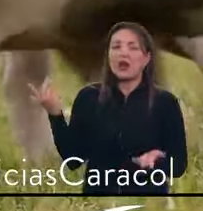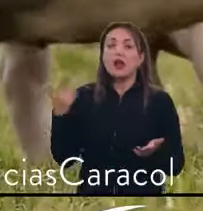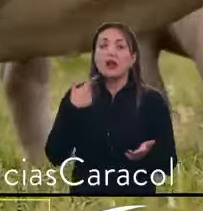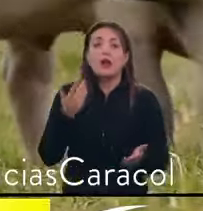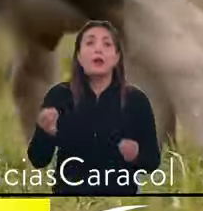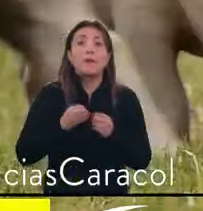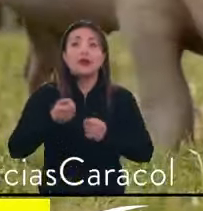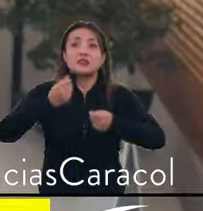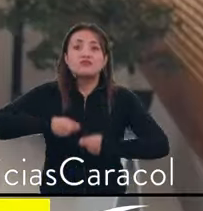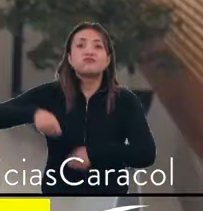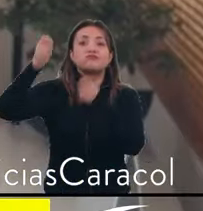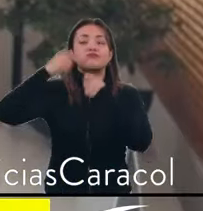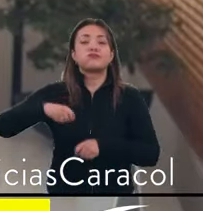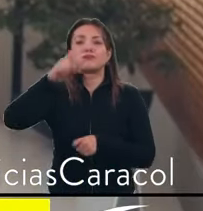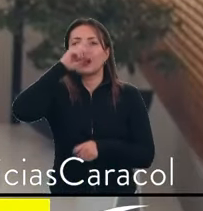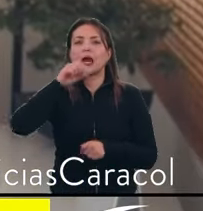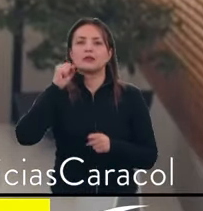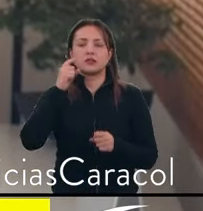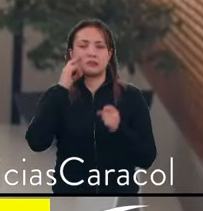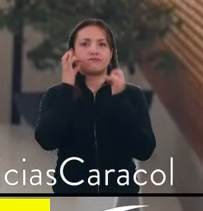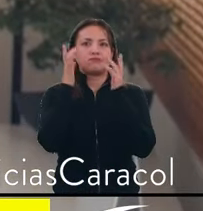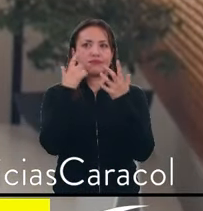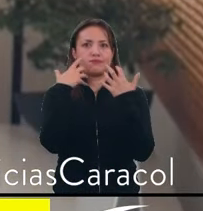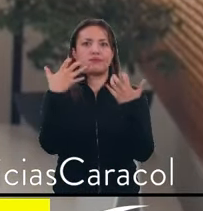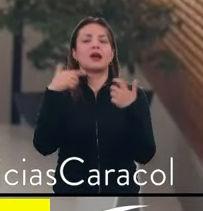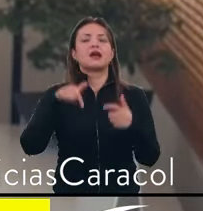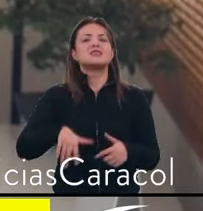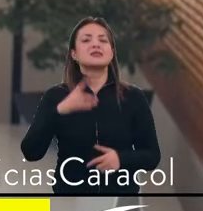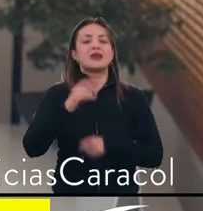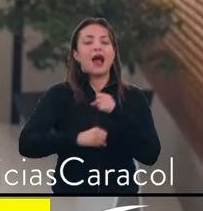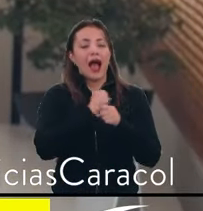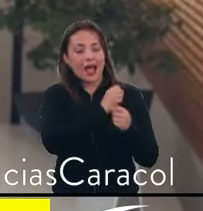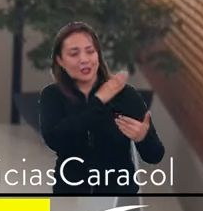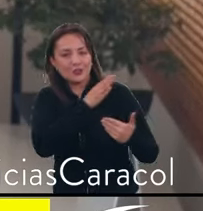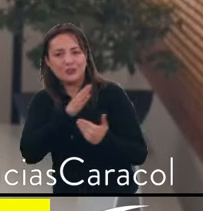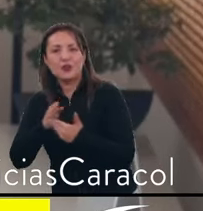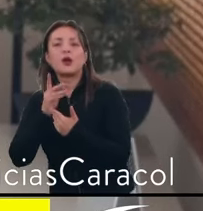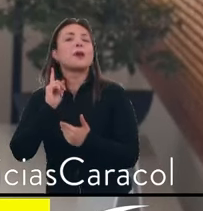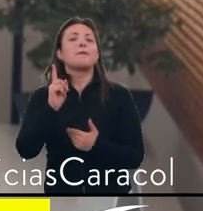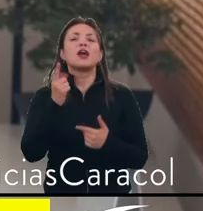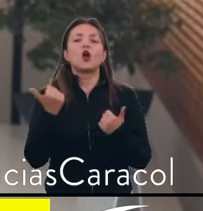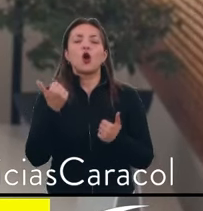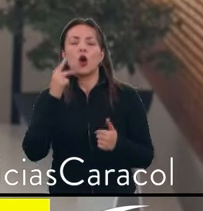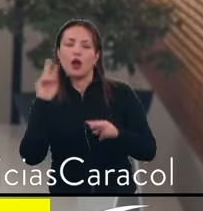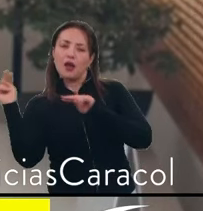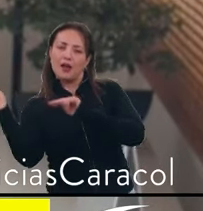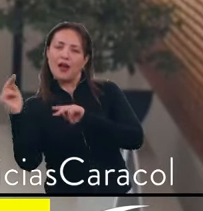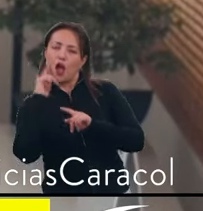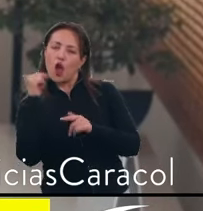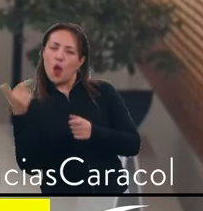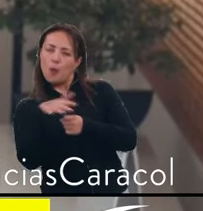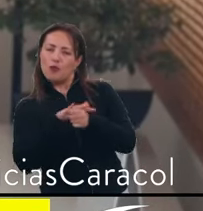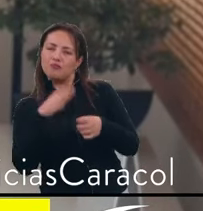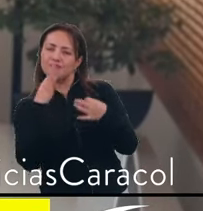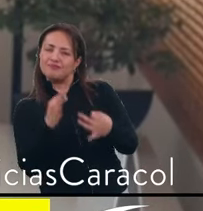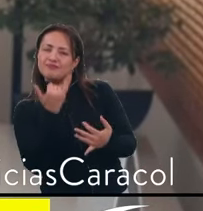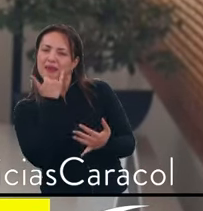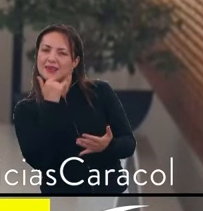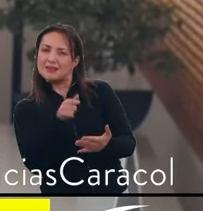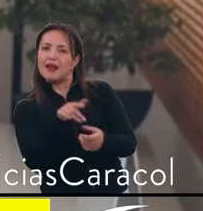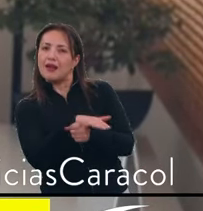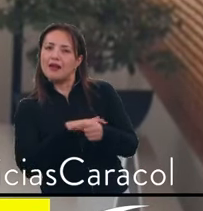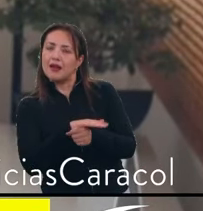de las importaciones ha sido dramático en los últimos años. Pero vista esa realidad desde otro punto de vista, eso también nos ha